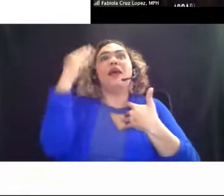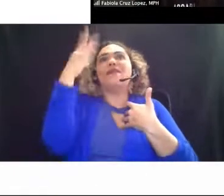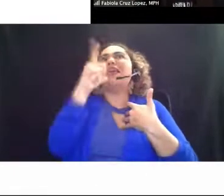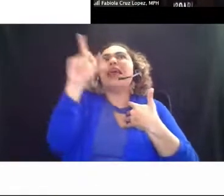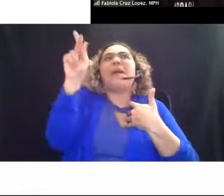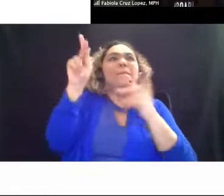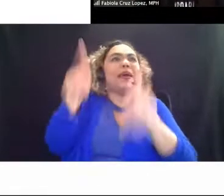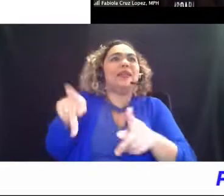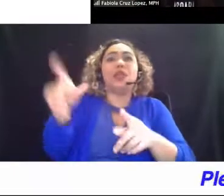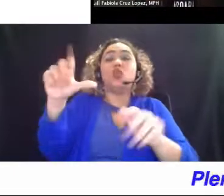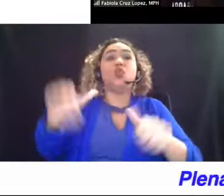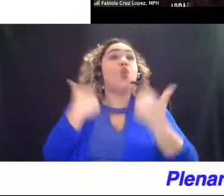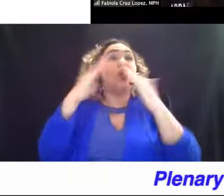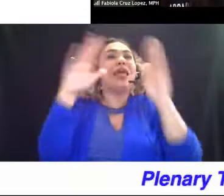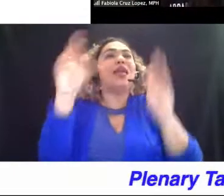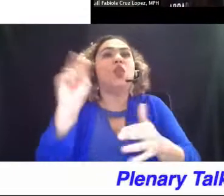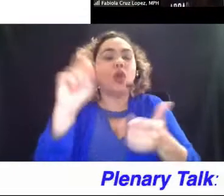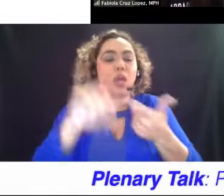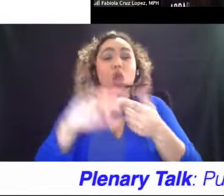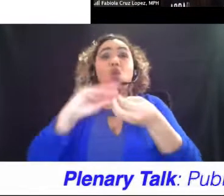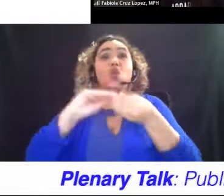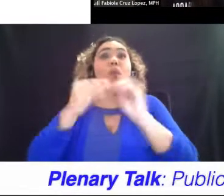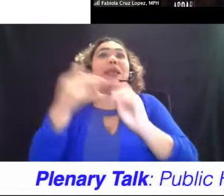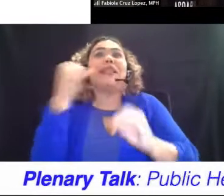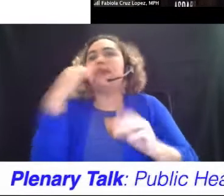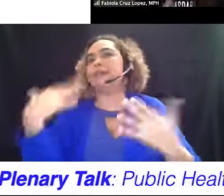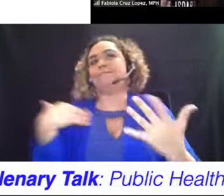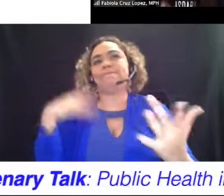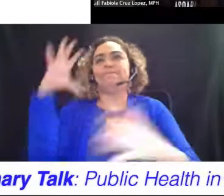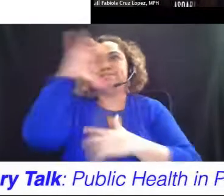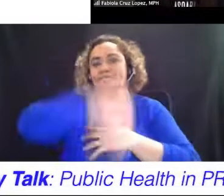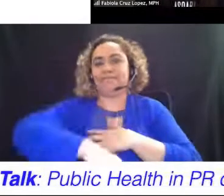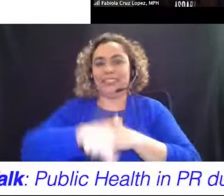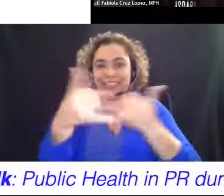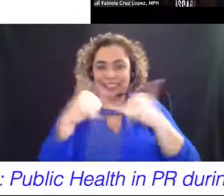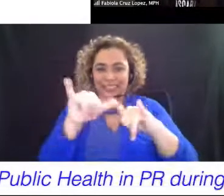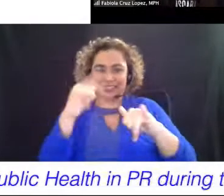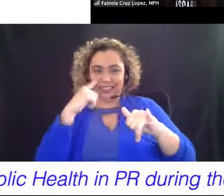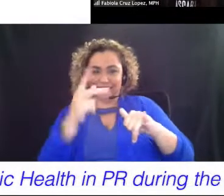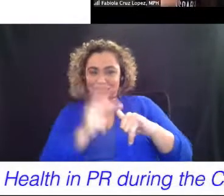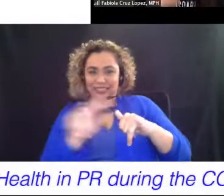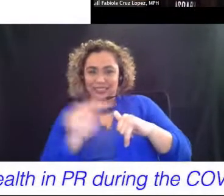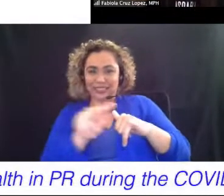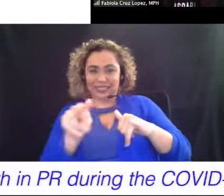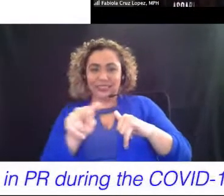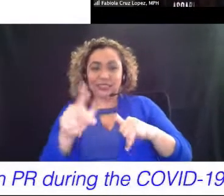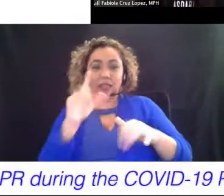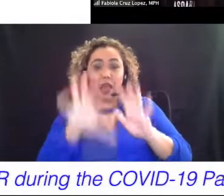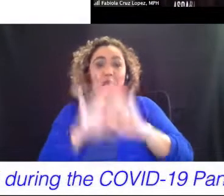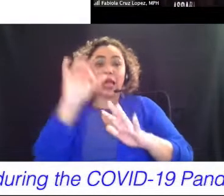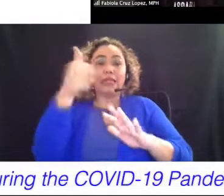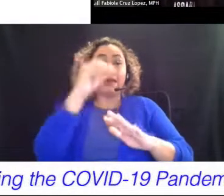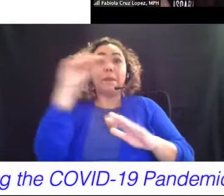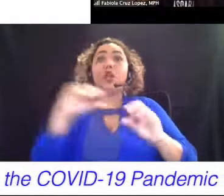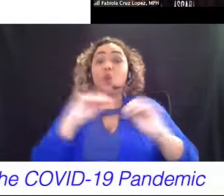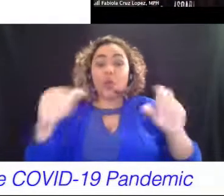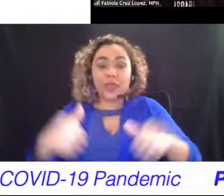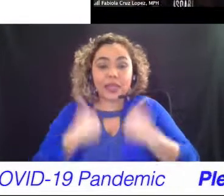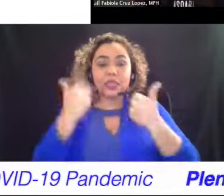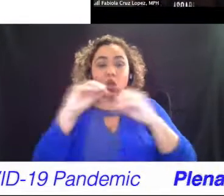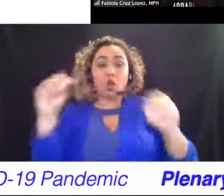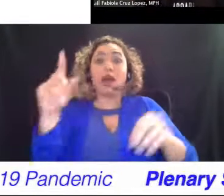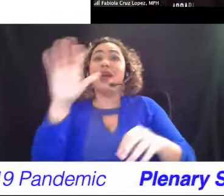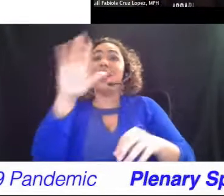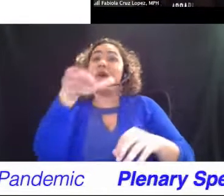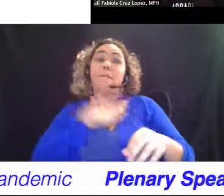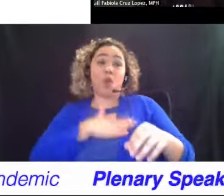de residencia o su número de teléfono. Así que por esa razón se le pide a la ciudadanía que se comunique